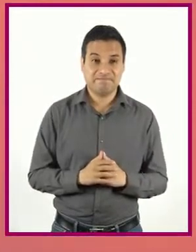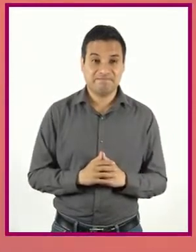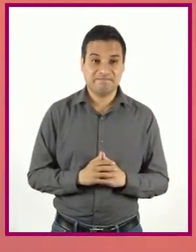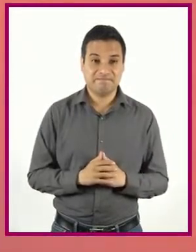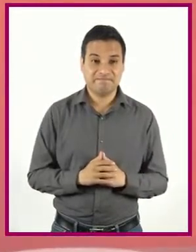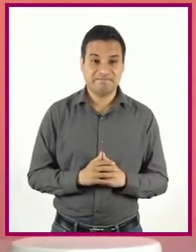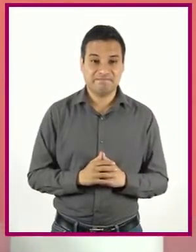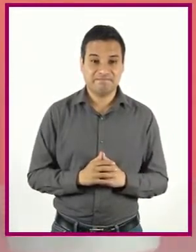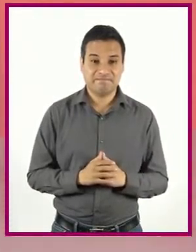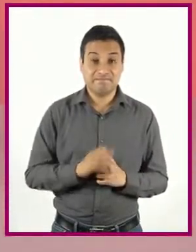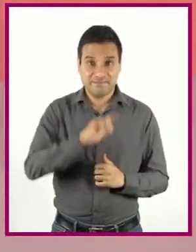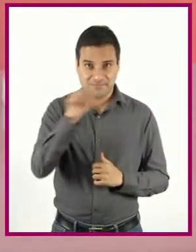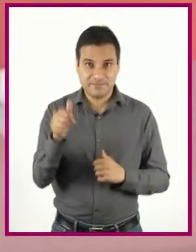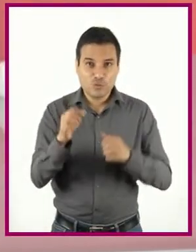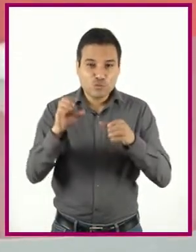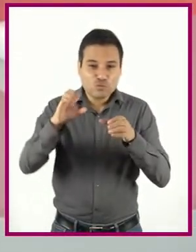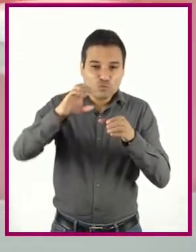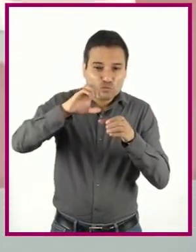Los vertimos.